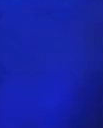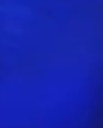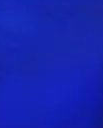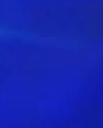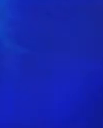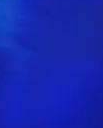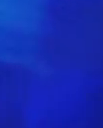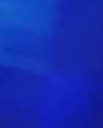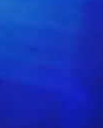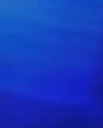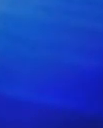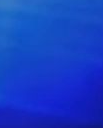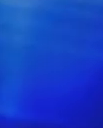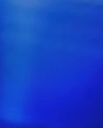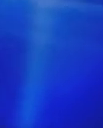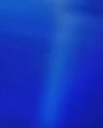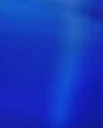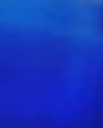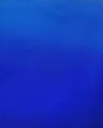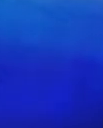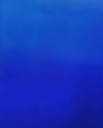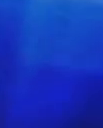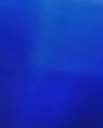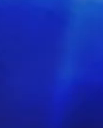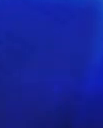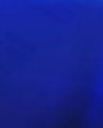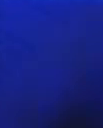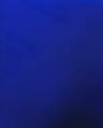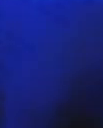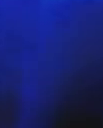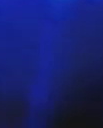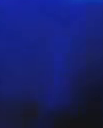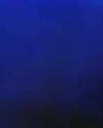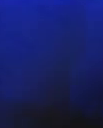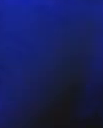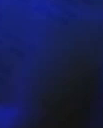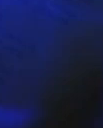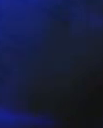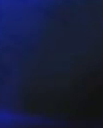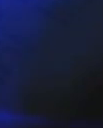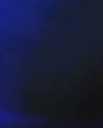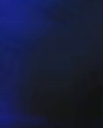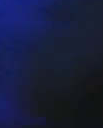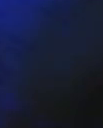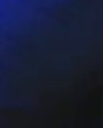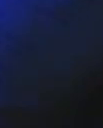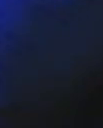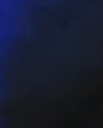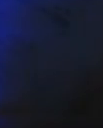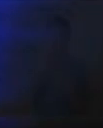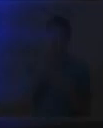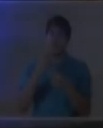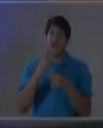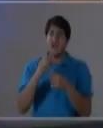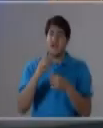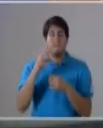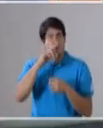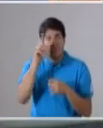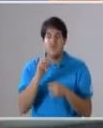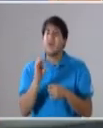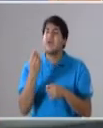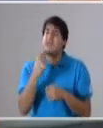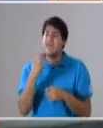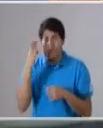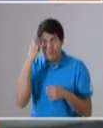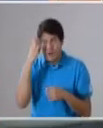pero los de Berea eran más nobles. Eso no lo digo yo, lo dice la Biblia en el libro de los Hechos. Y entonces decían: ¿qué dijo Pablo? Y lo buscaban.